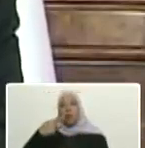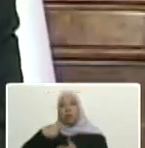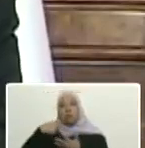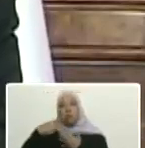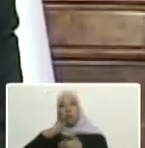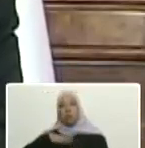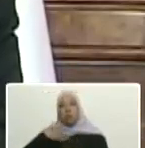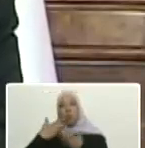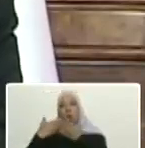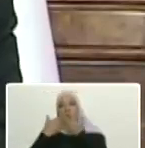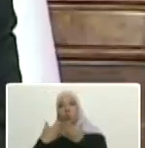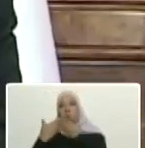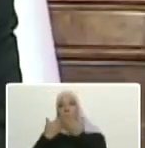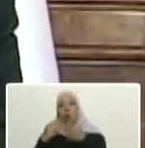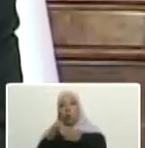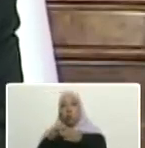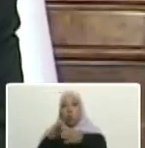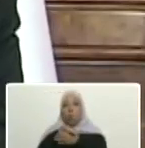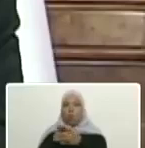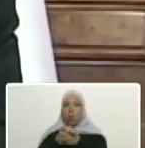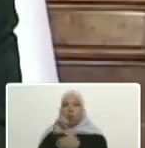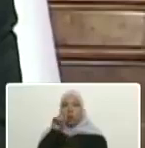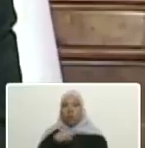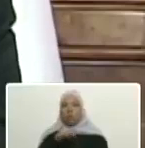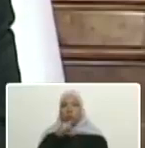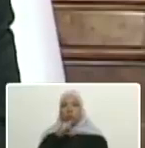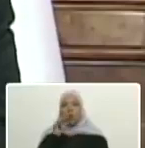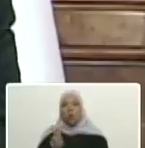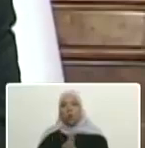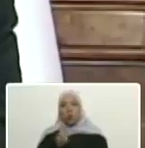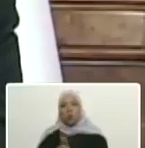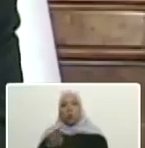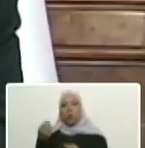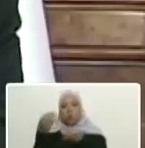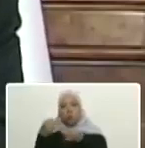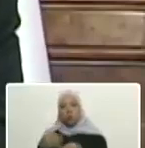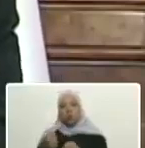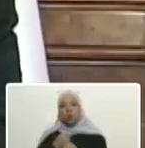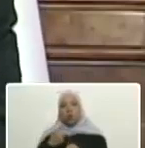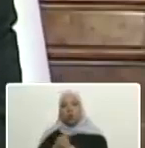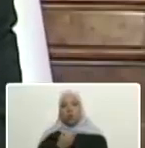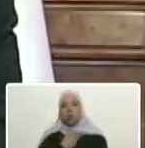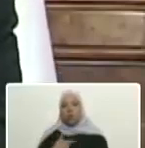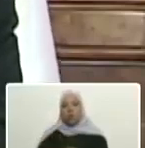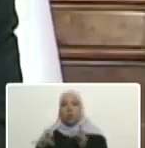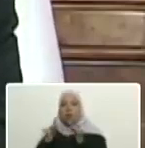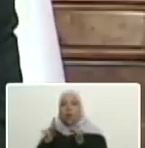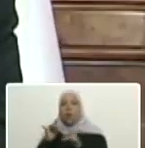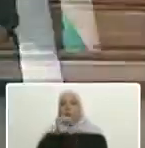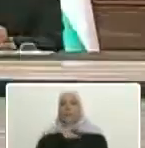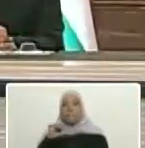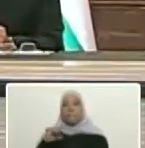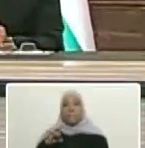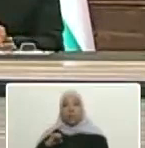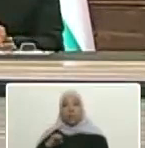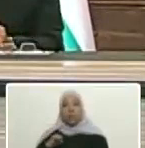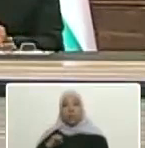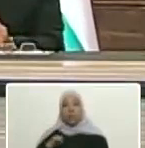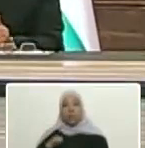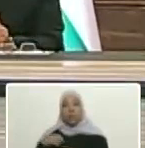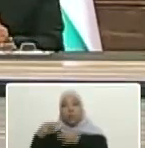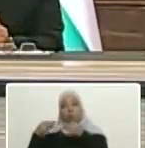va a estudiar con su gabinete. Solamente les ratifico, presidente, lo que le he dicho en privado.